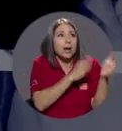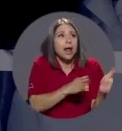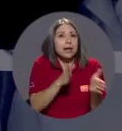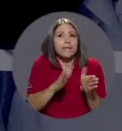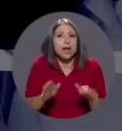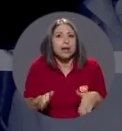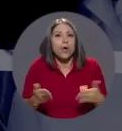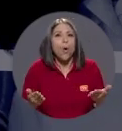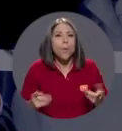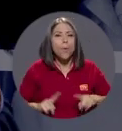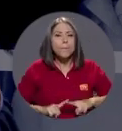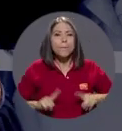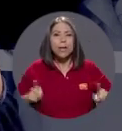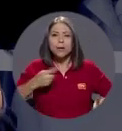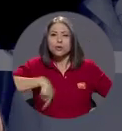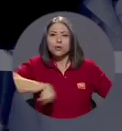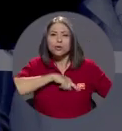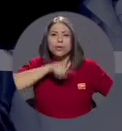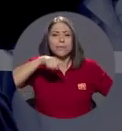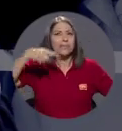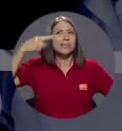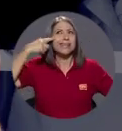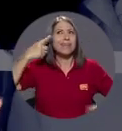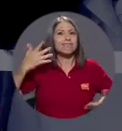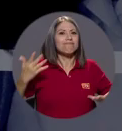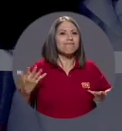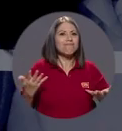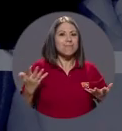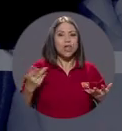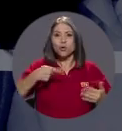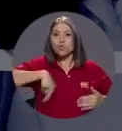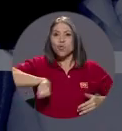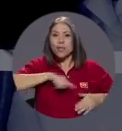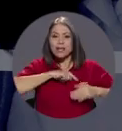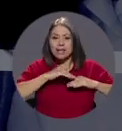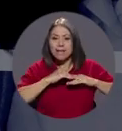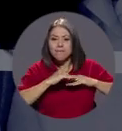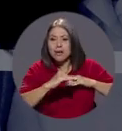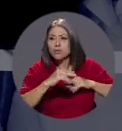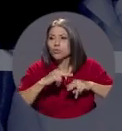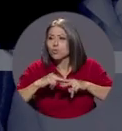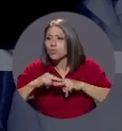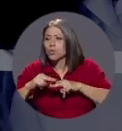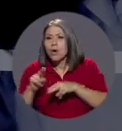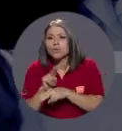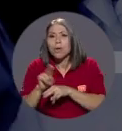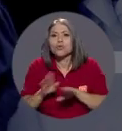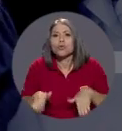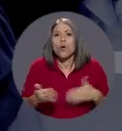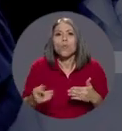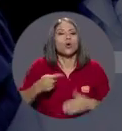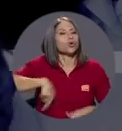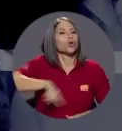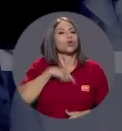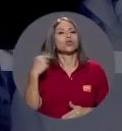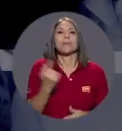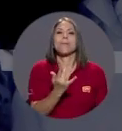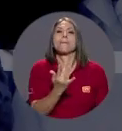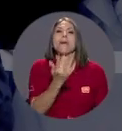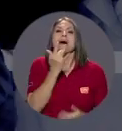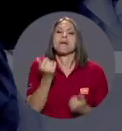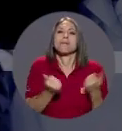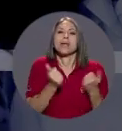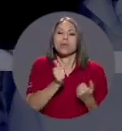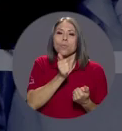planificación realmente integral, pero de cómo planificamos, de cómo invertimos nuestra infraestructura, hemos privilegiado el vehículo